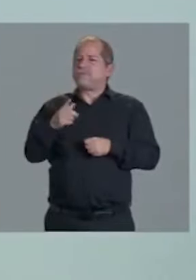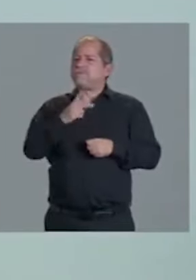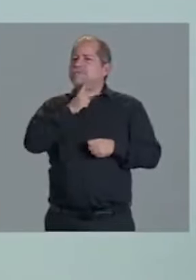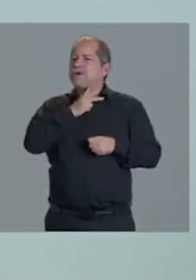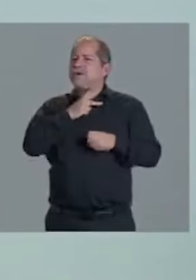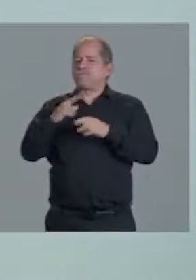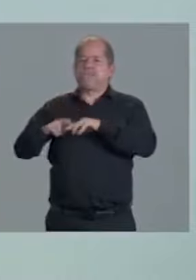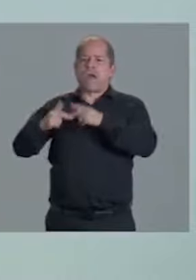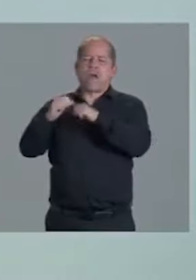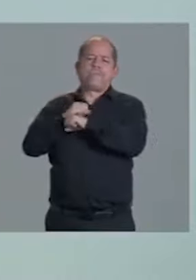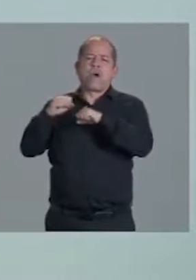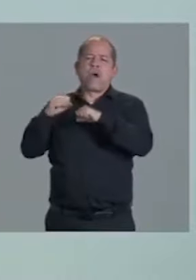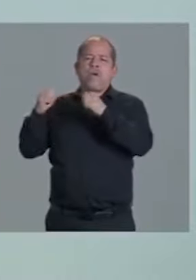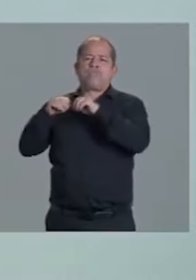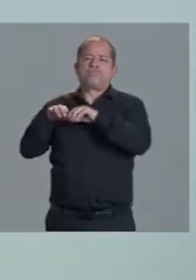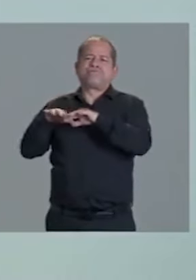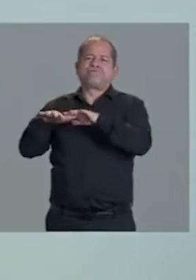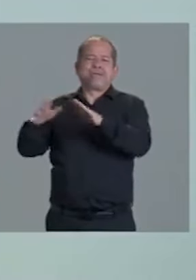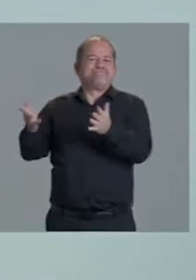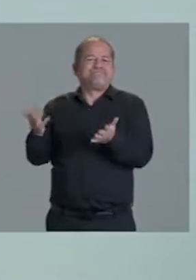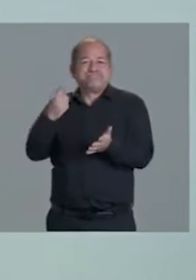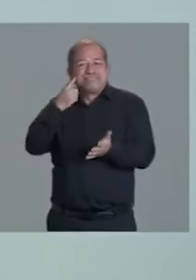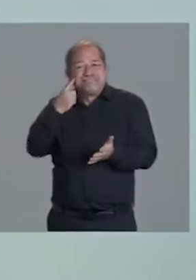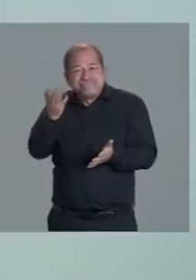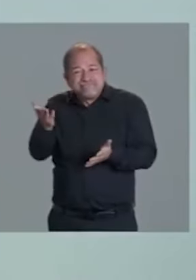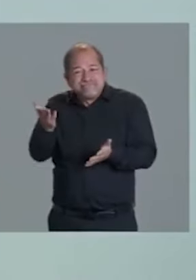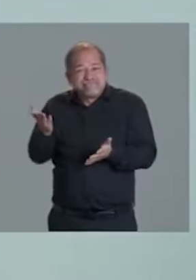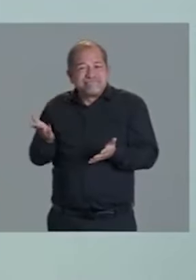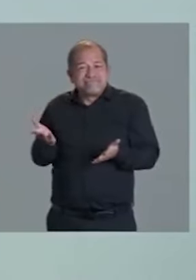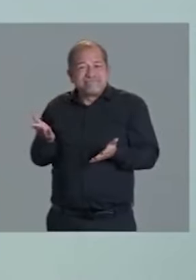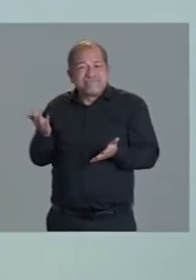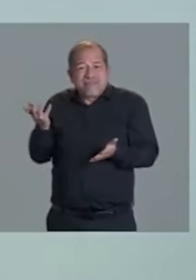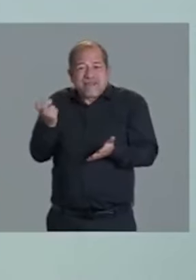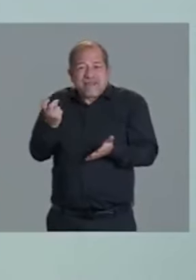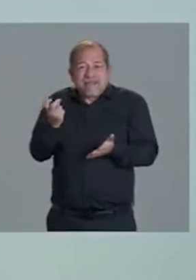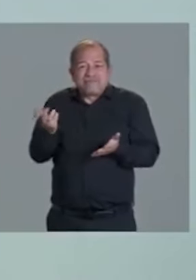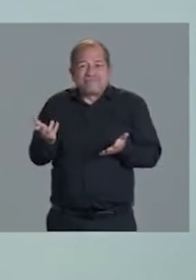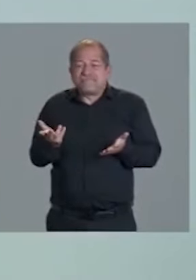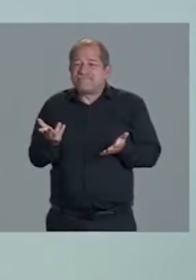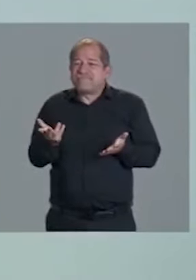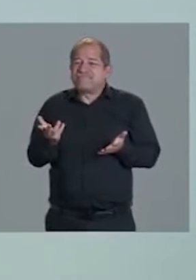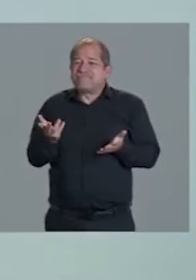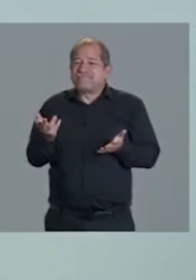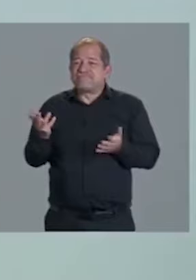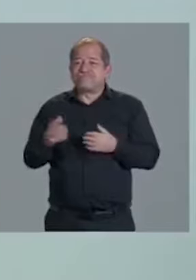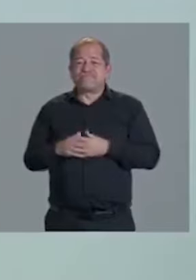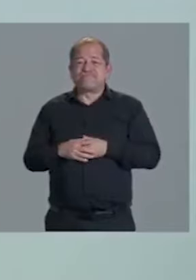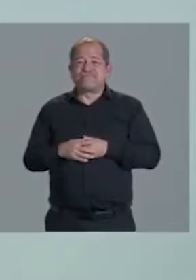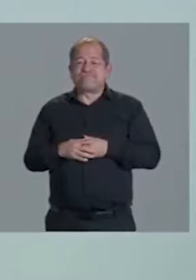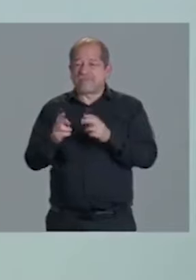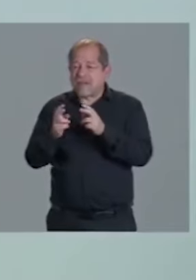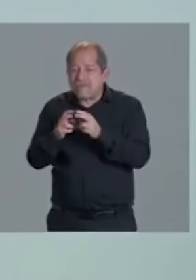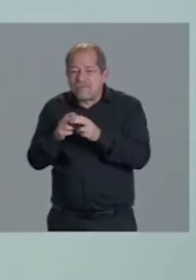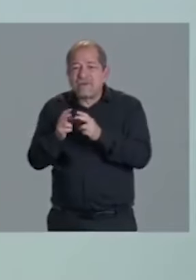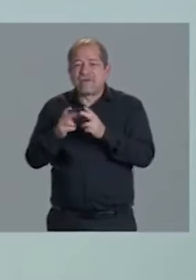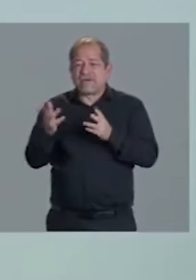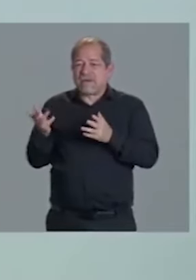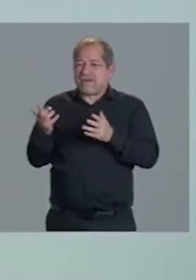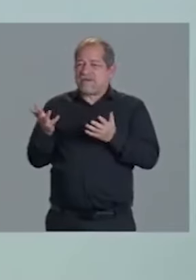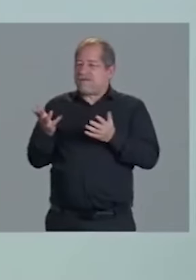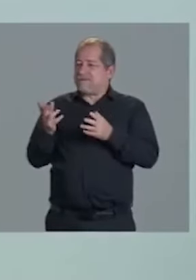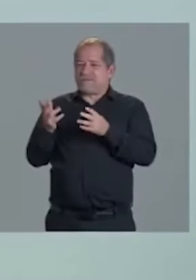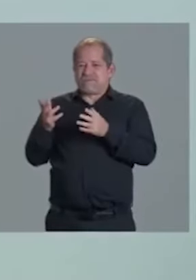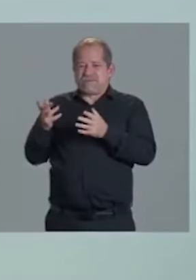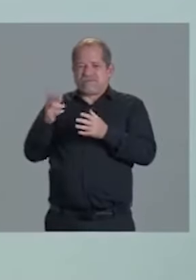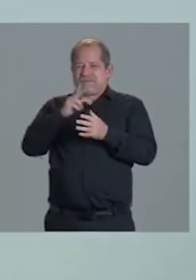de esta semana en Tamaulipas, que afectó la calidad del aire en Tampico y Ciudad Madero. Ese es el modelo que hace que nuestras hijas y nuestros